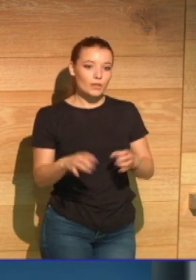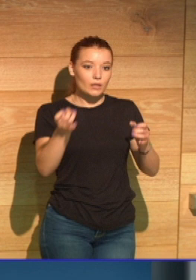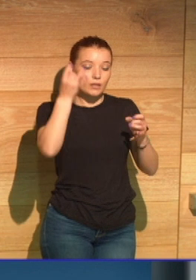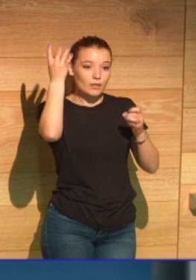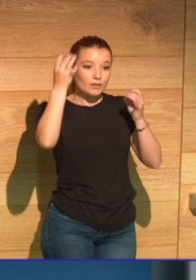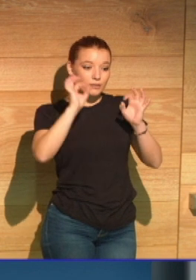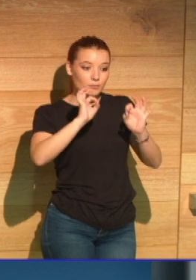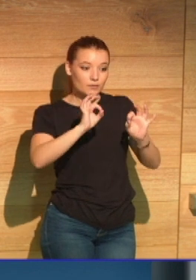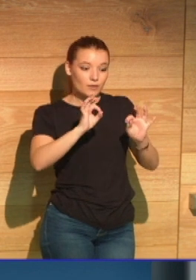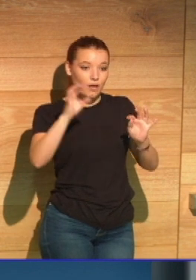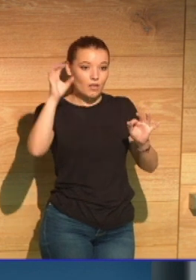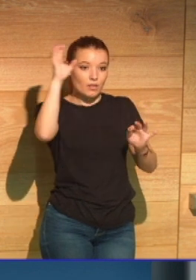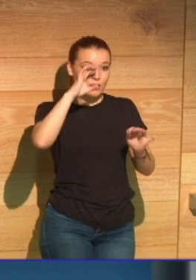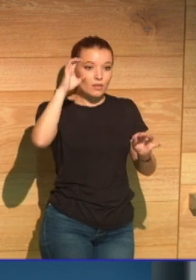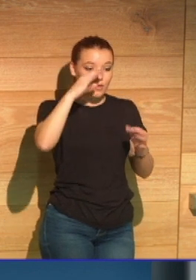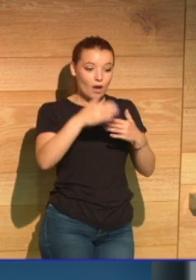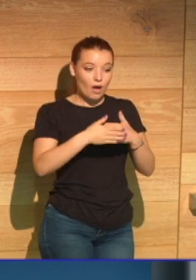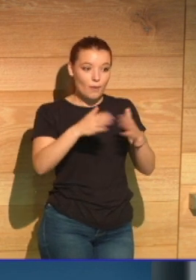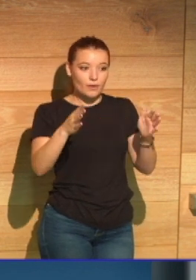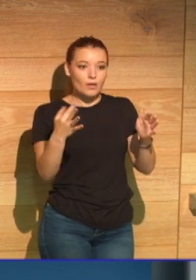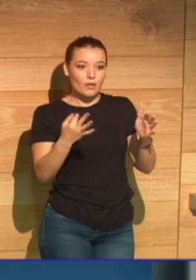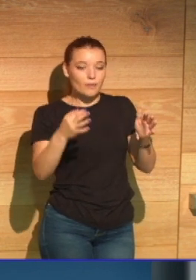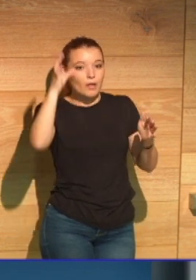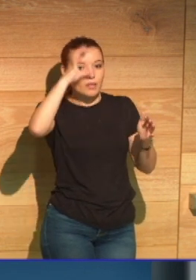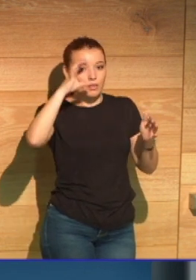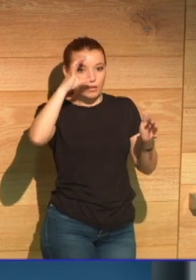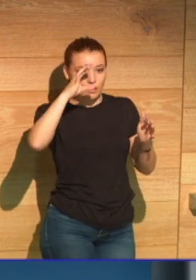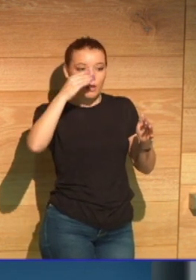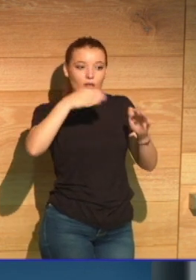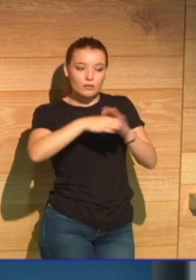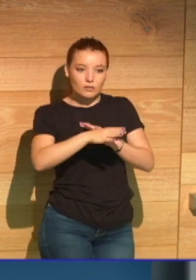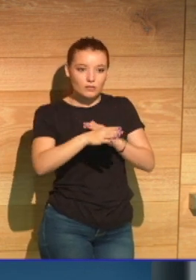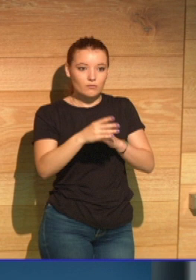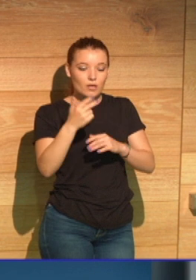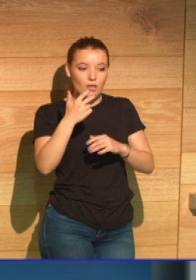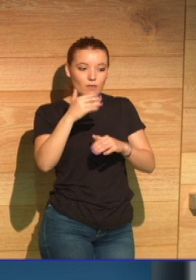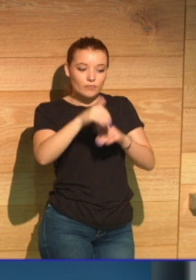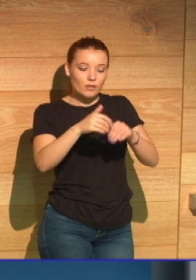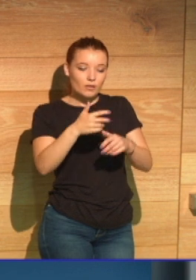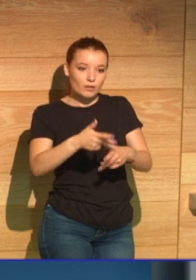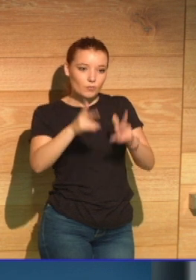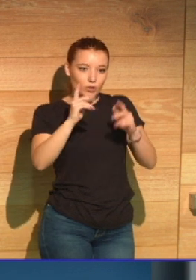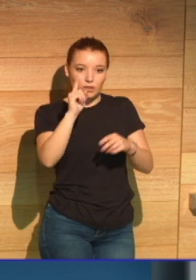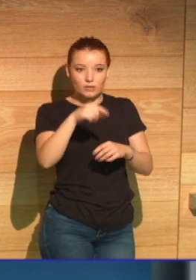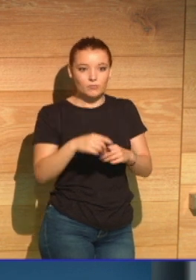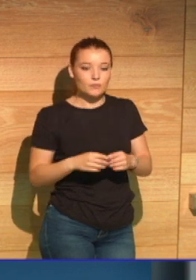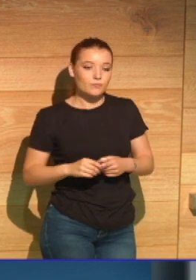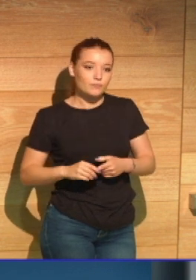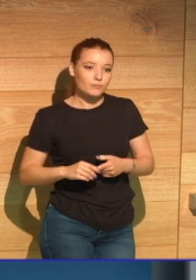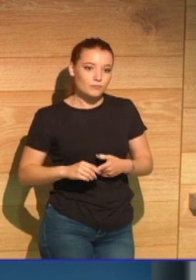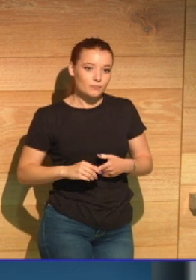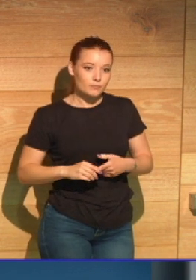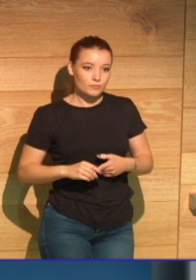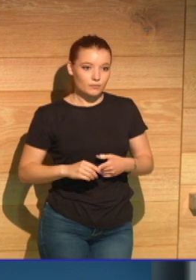ciencia abierta debe ser la ciencia accesible, eficiente, democrática y transparente y sin diferencias, porque encontramos en la evaluación de ciencia de